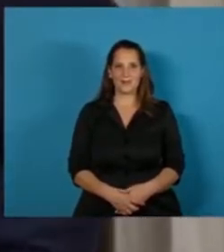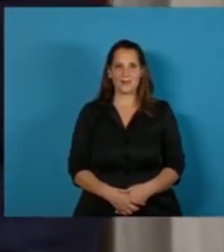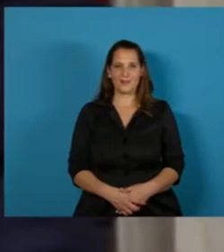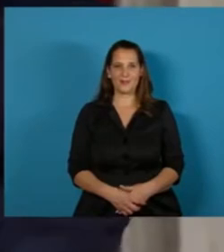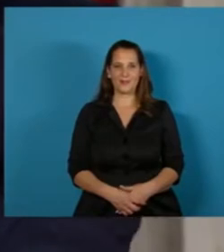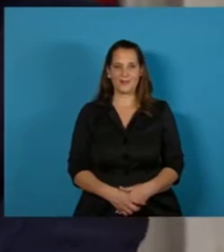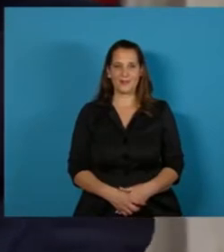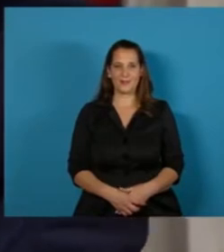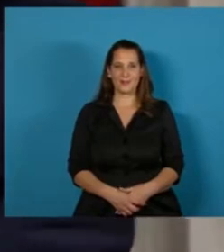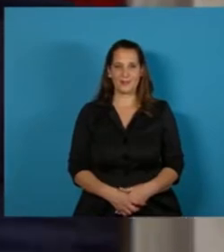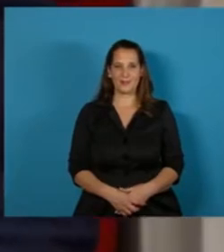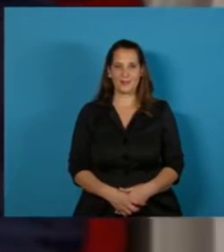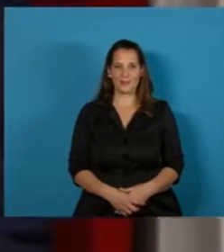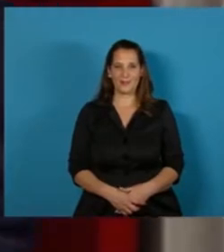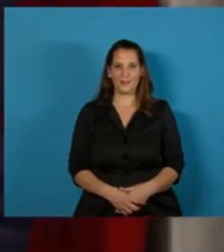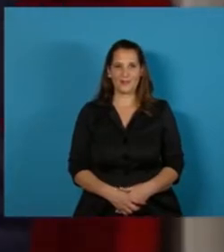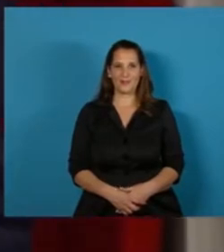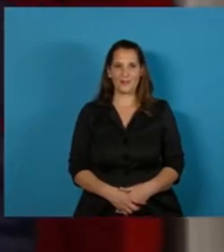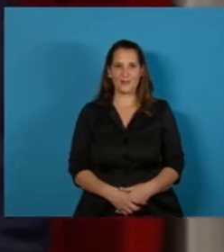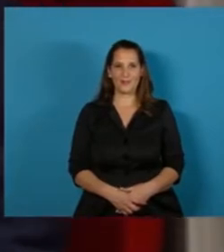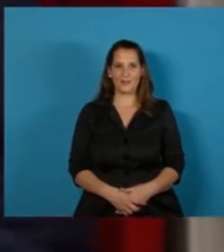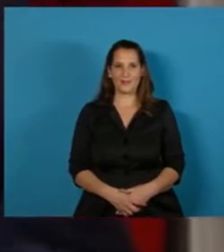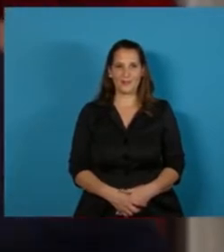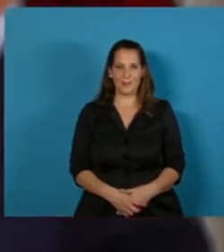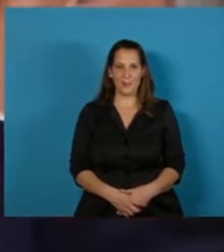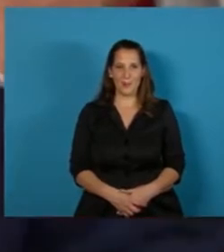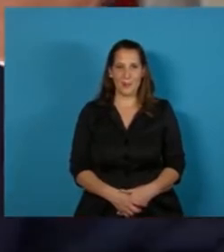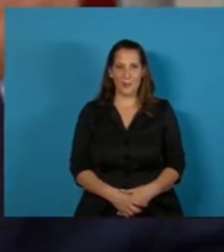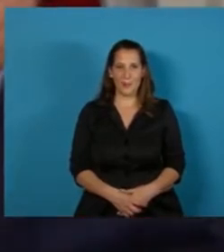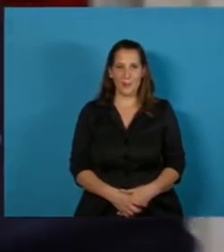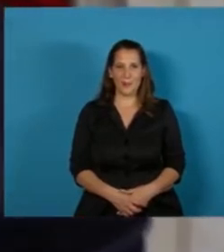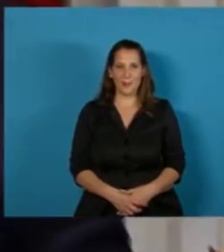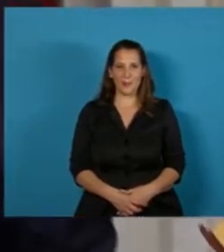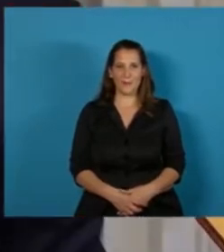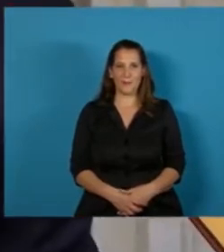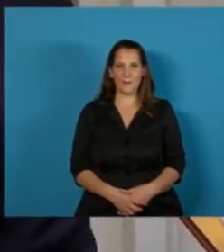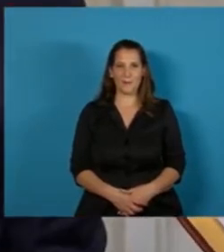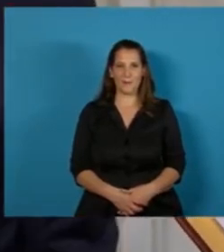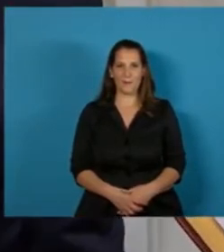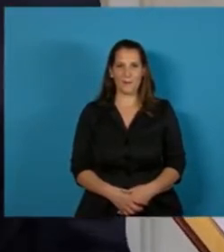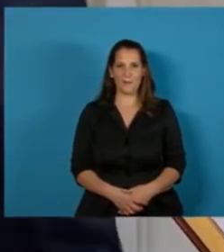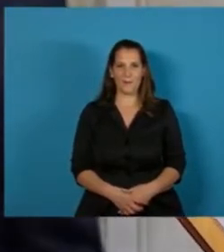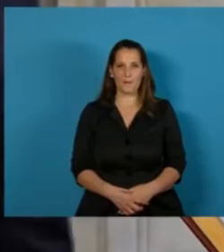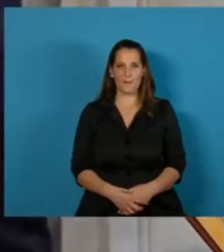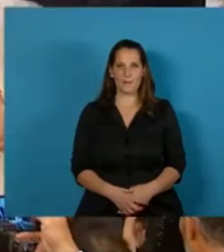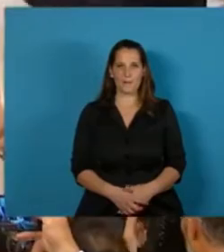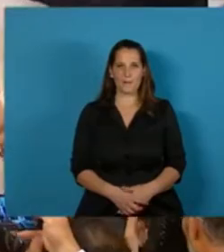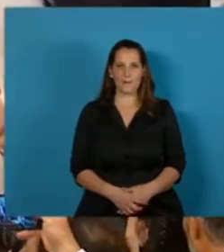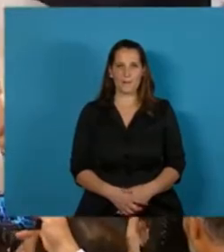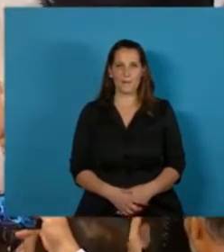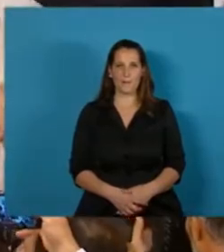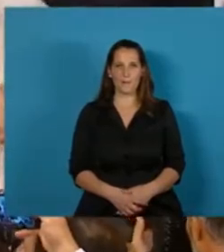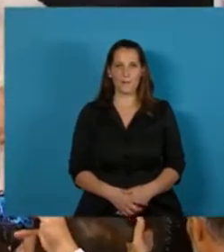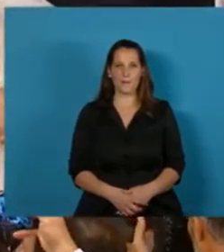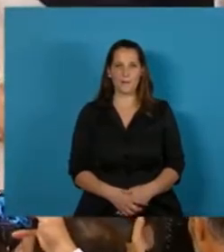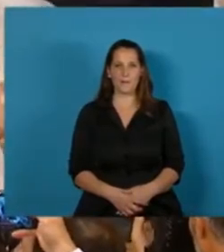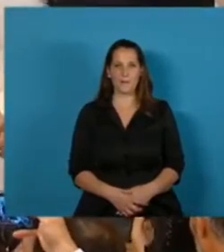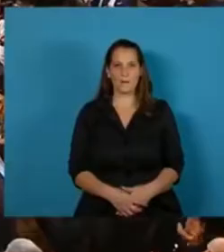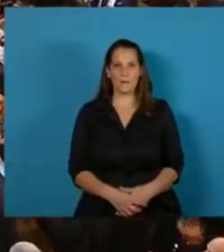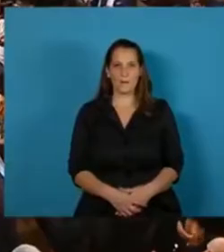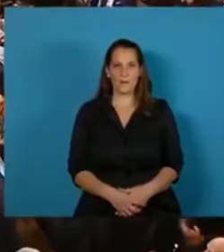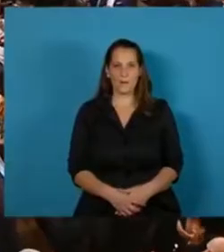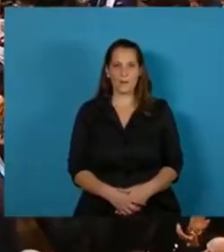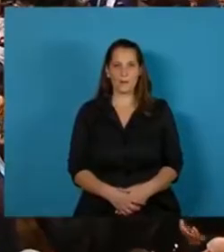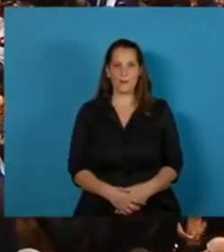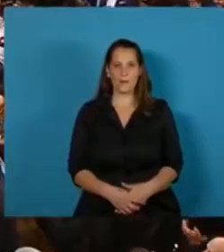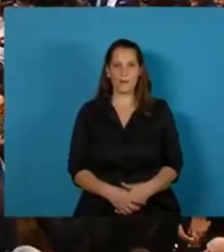académicos, técnicos y profesionales argentinos. Diagnosticó que más de 15 millones de personas sufren de inseguridad